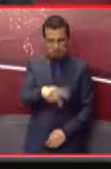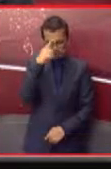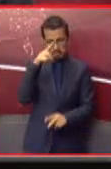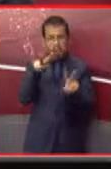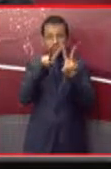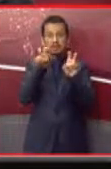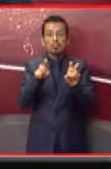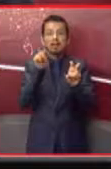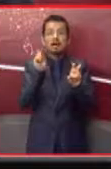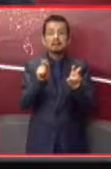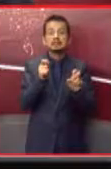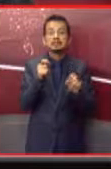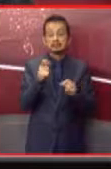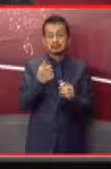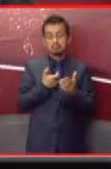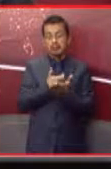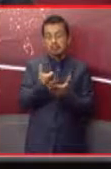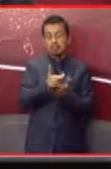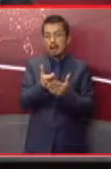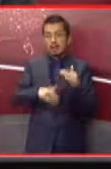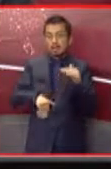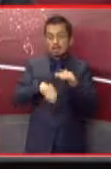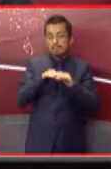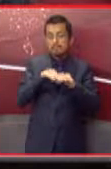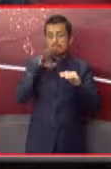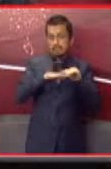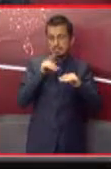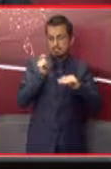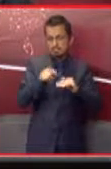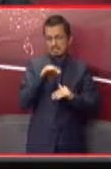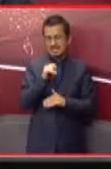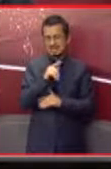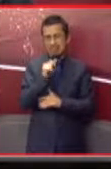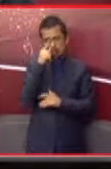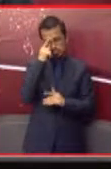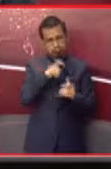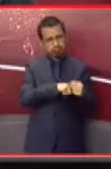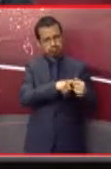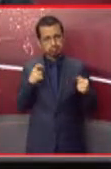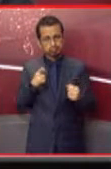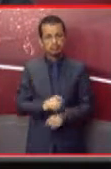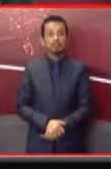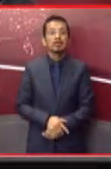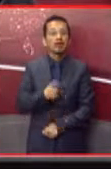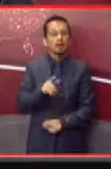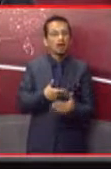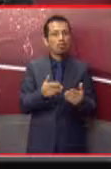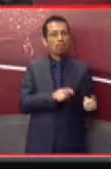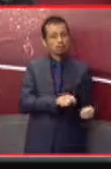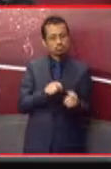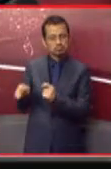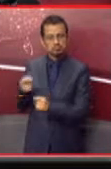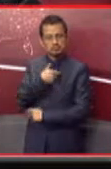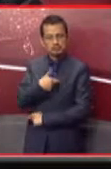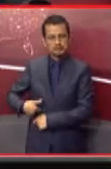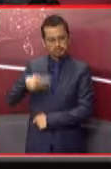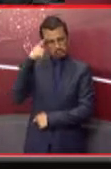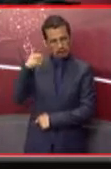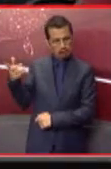materia de desindexación del salario mínimo. Pasa al Ejecutivo para sus